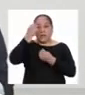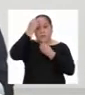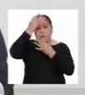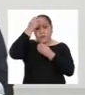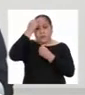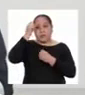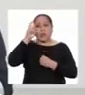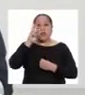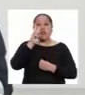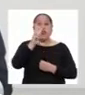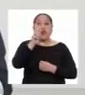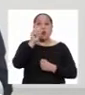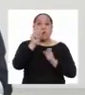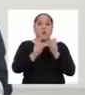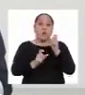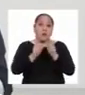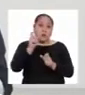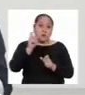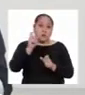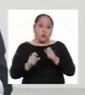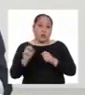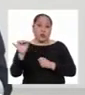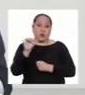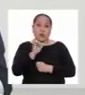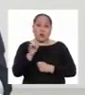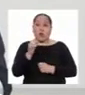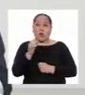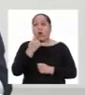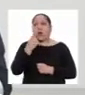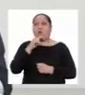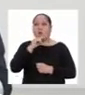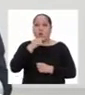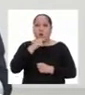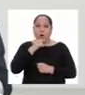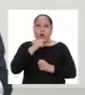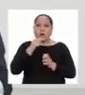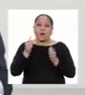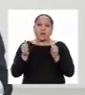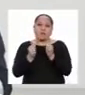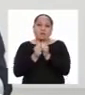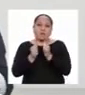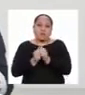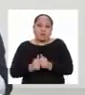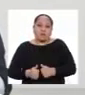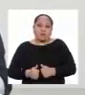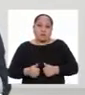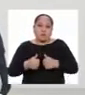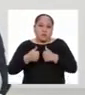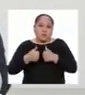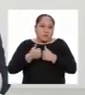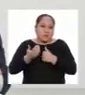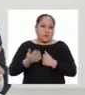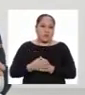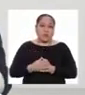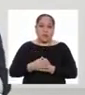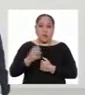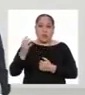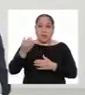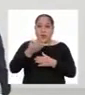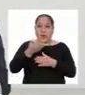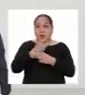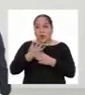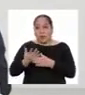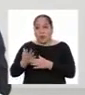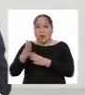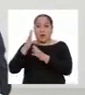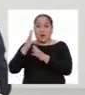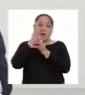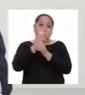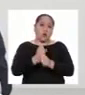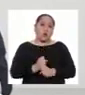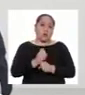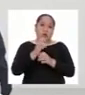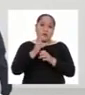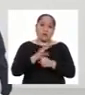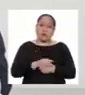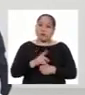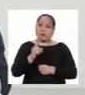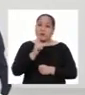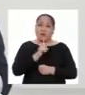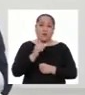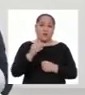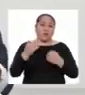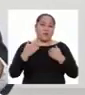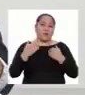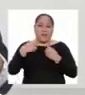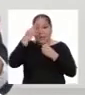2 personas del mismo género y que además viven juntas, es decir, comparten costumbres, no vamos a